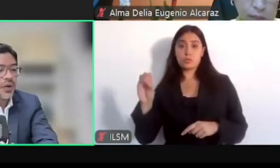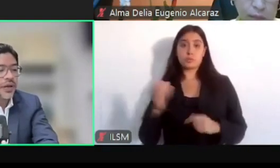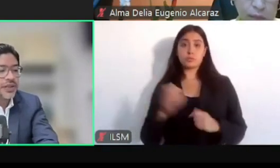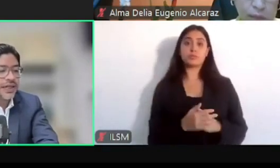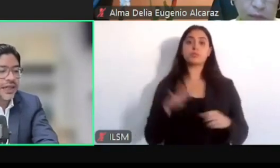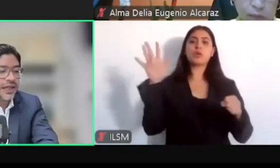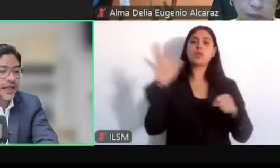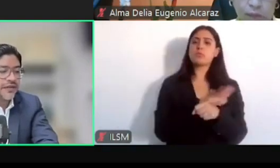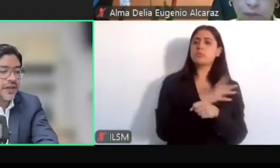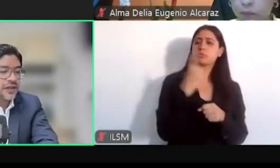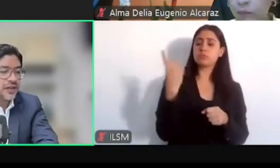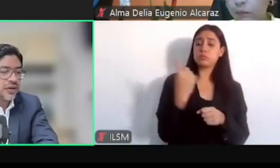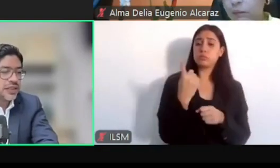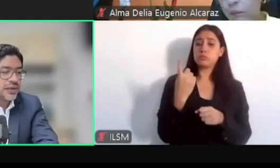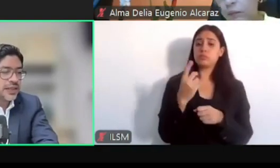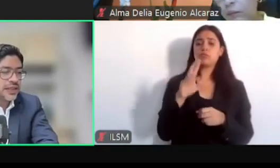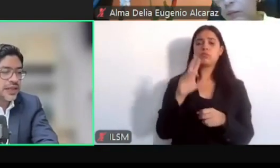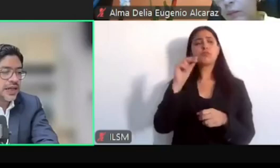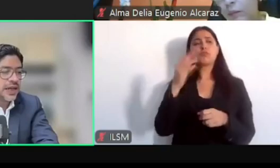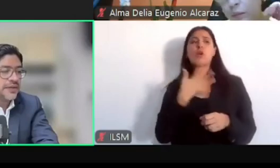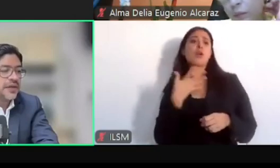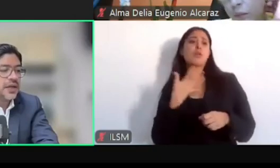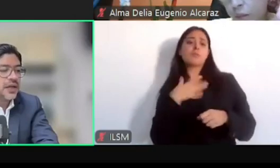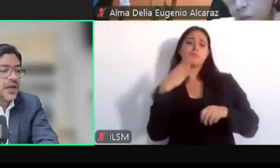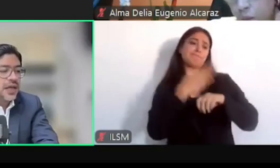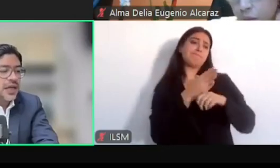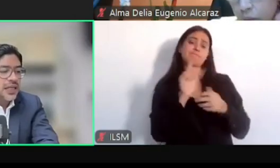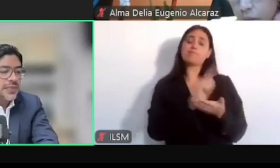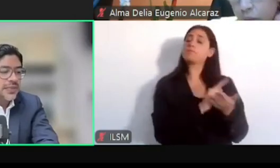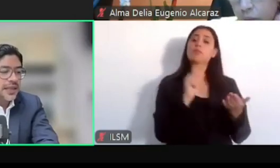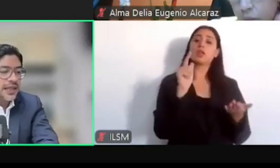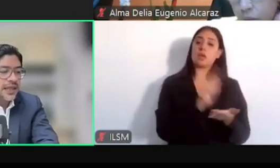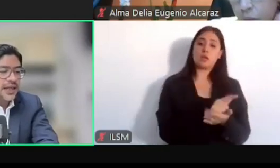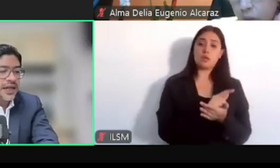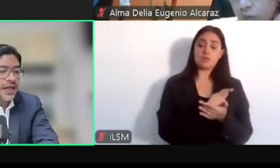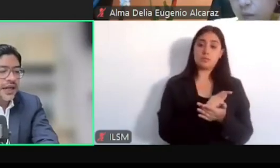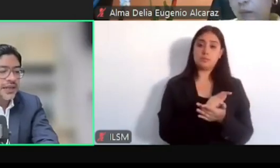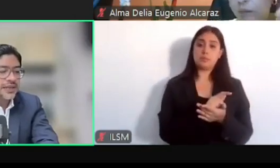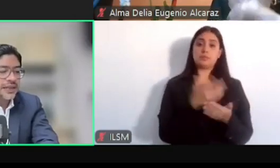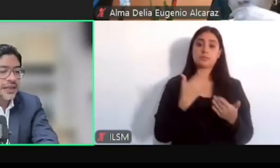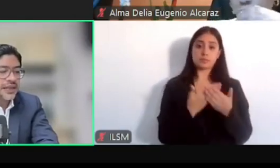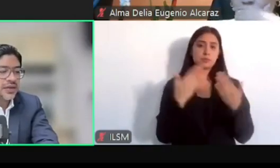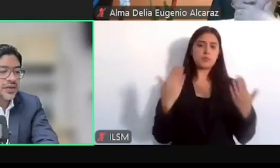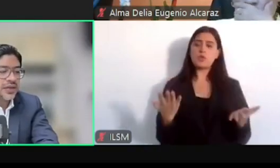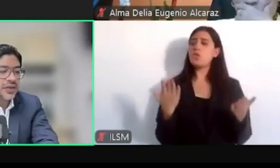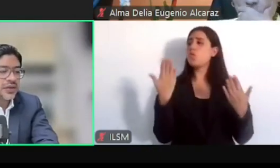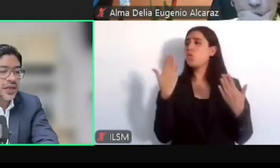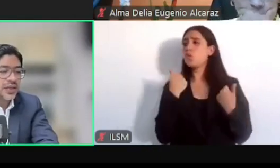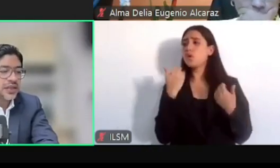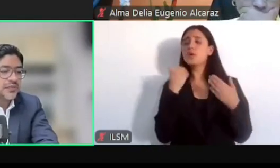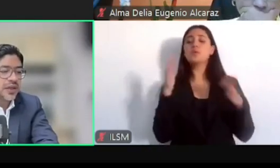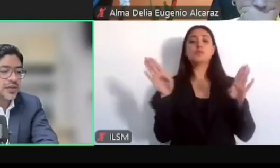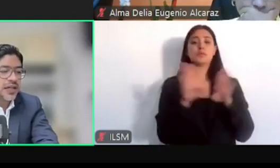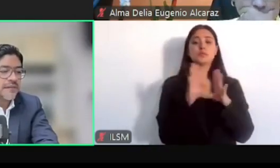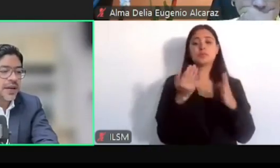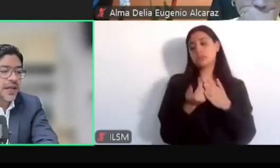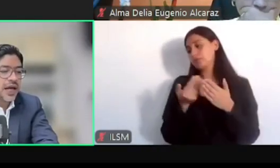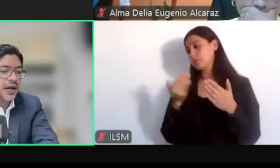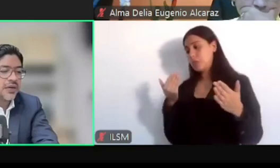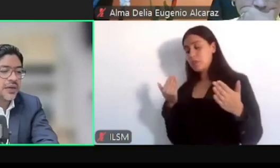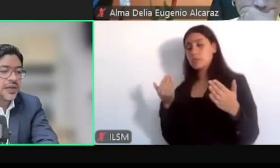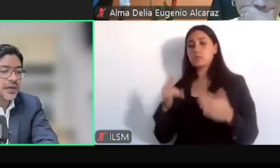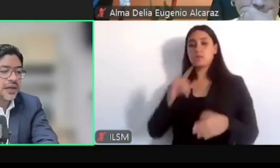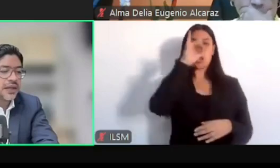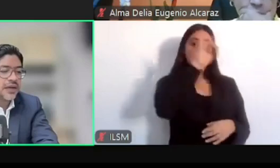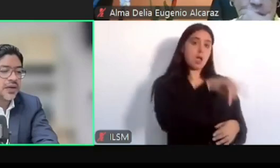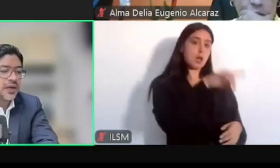por lo que no se acredita la infracción establecida en la ley y se plantea declarar la inexistencia de los actos anticipados de campaña